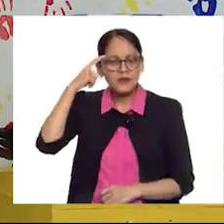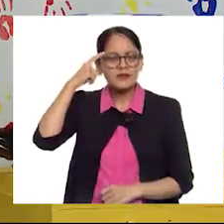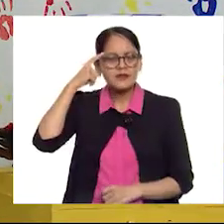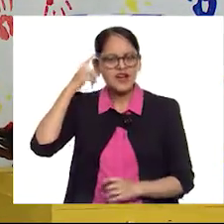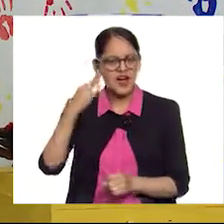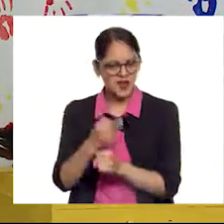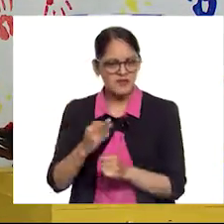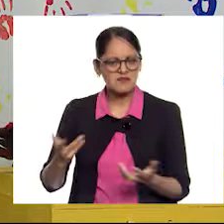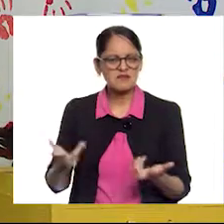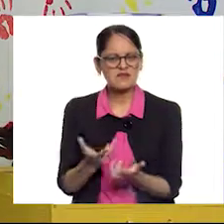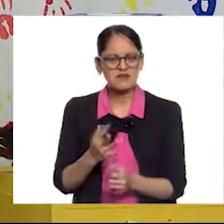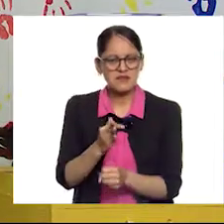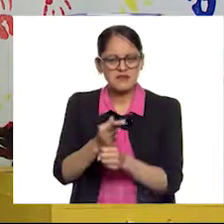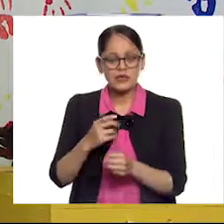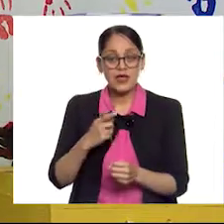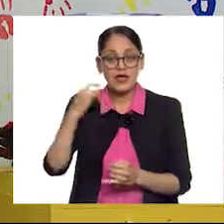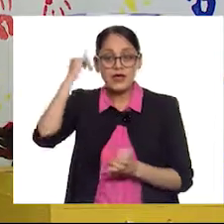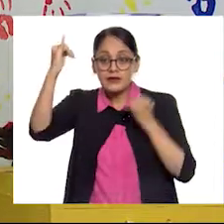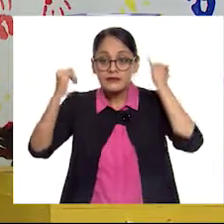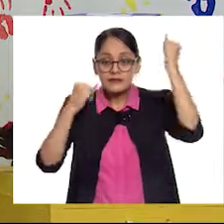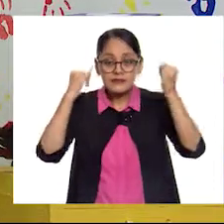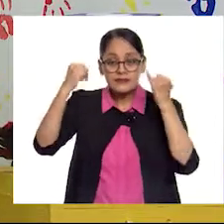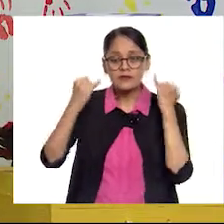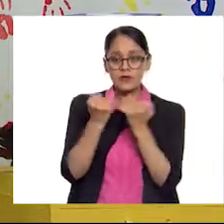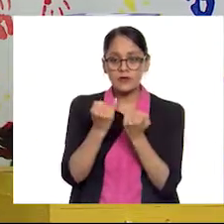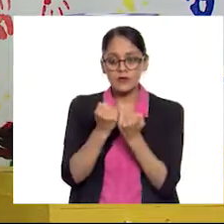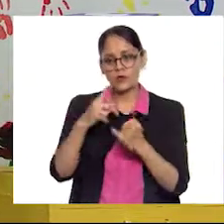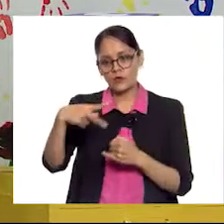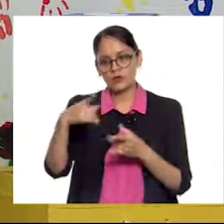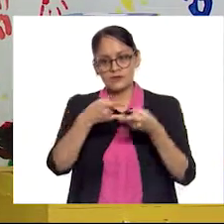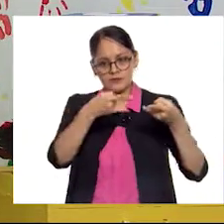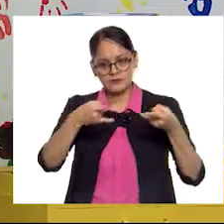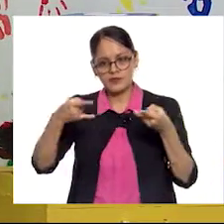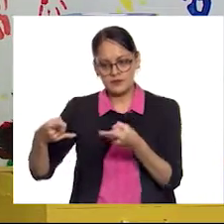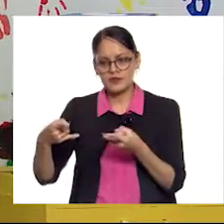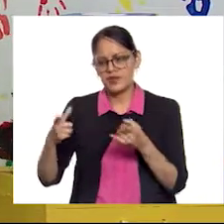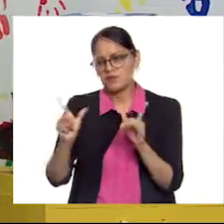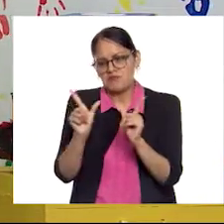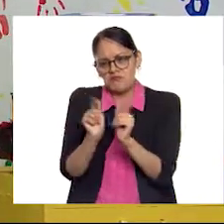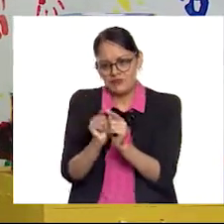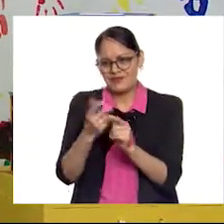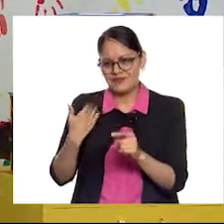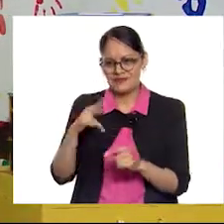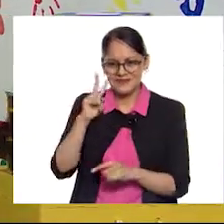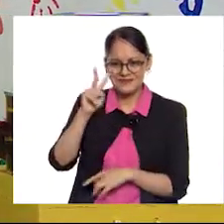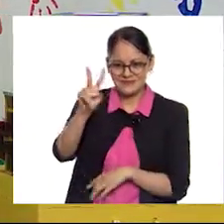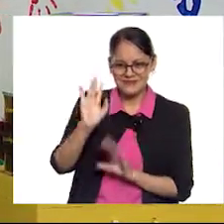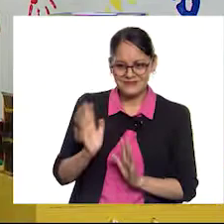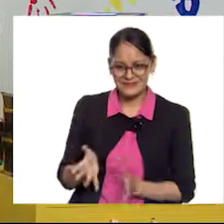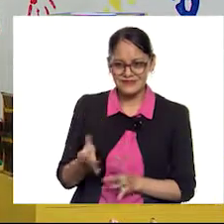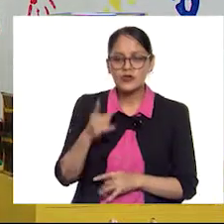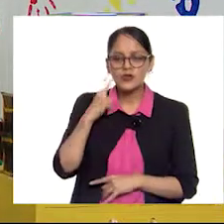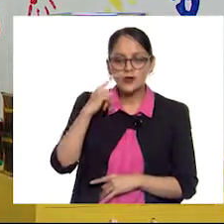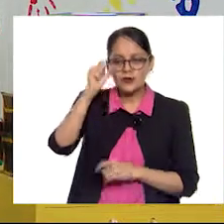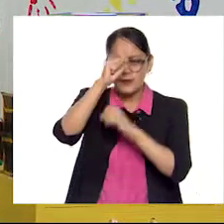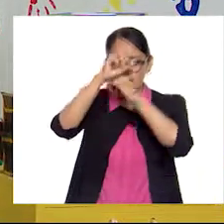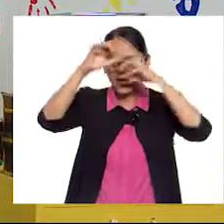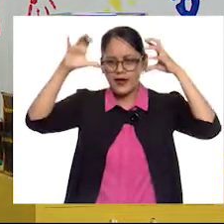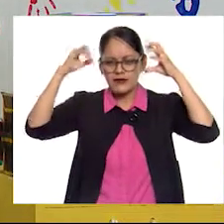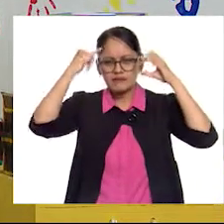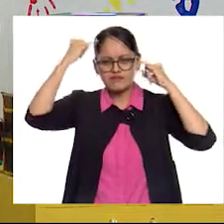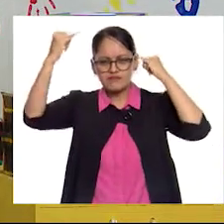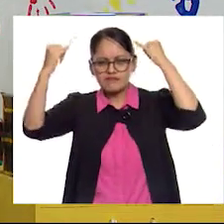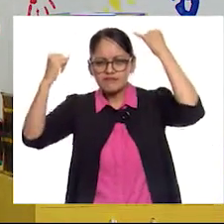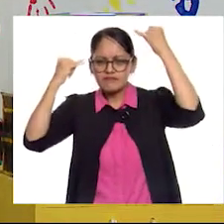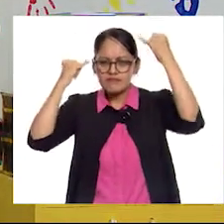también despertar nuestra imaginación, porque con el relato o el relato corto que estuvimos escuchando, podemos ir imaginándonos